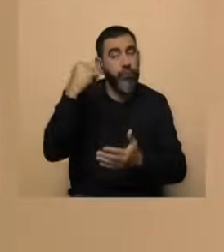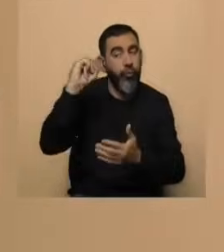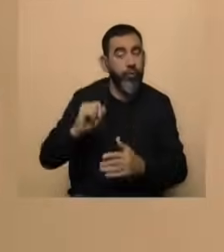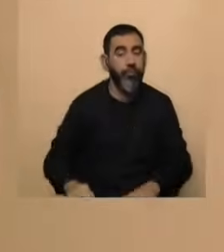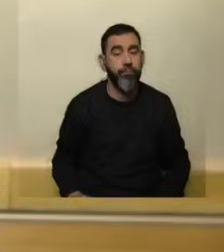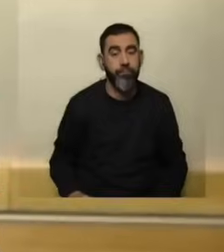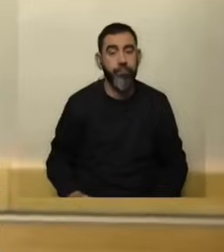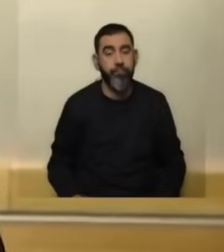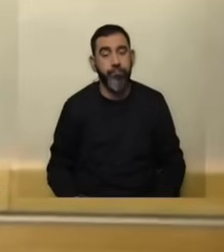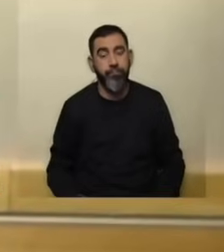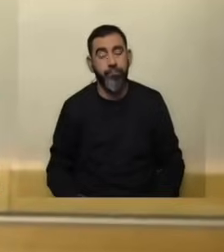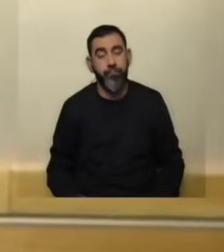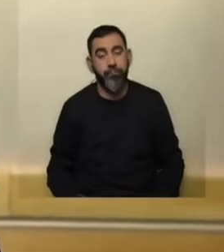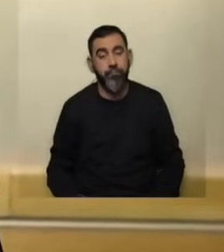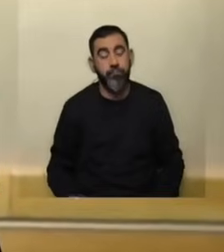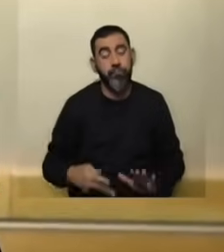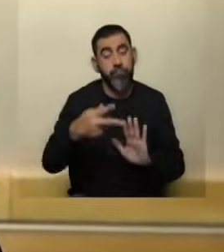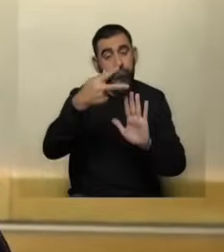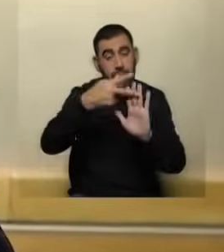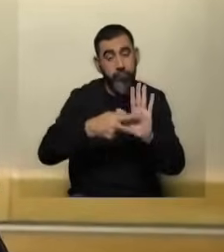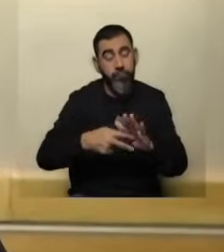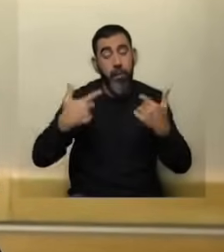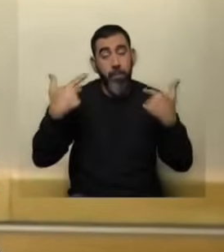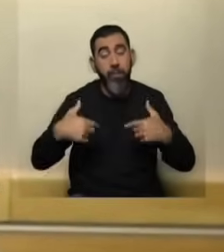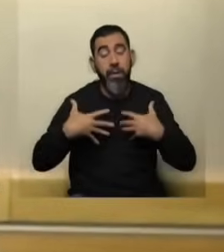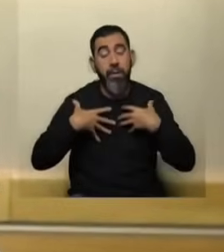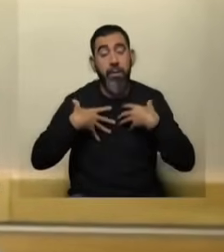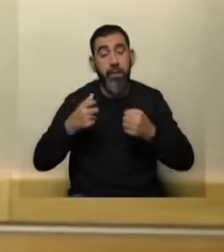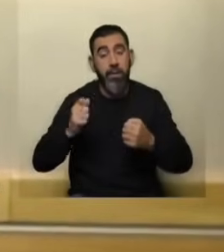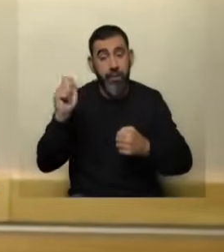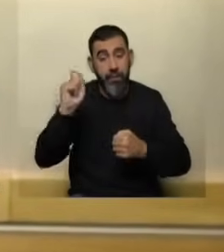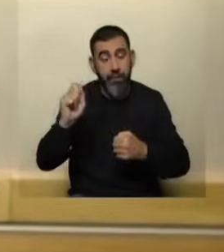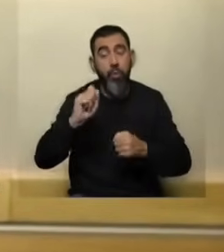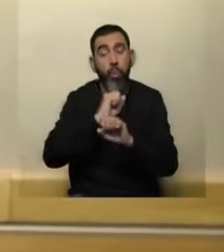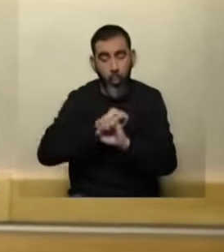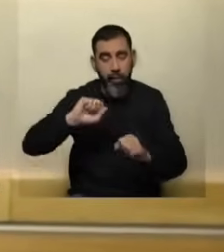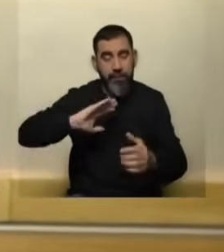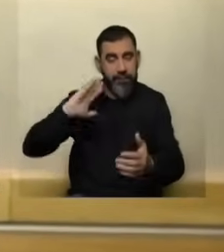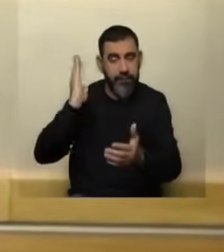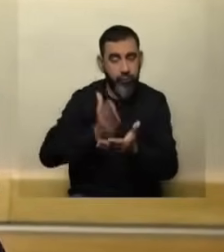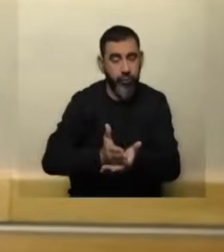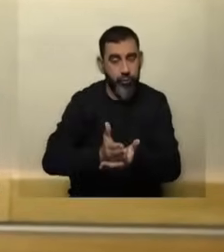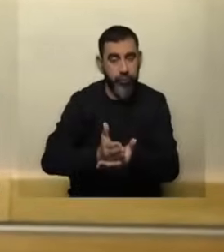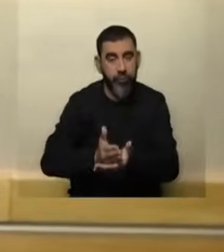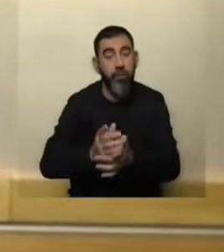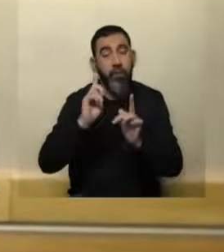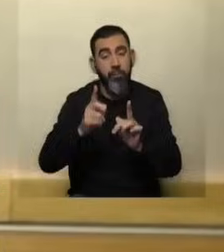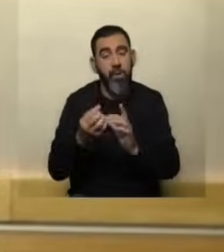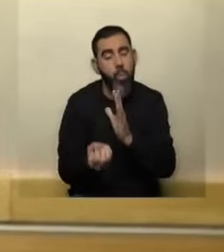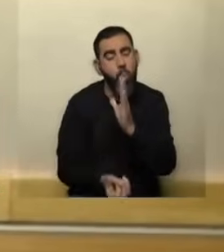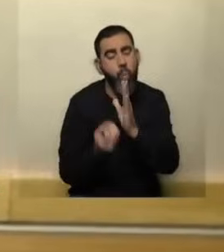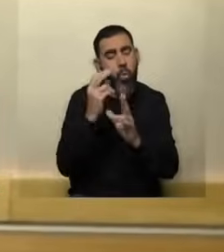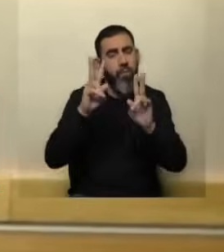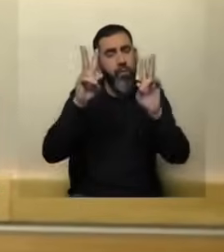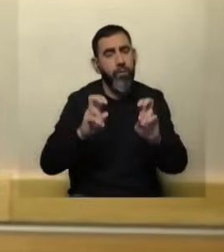incumplimiento le da una normativa para que el Ministerio pueda sancionar y además crea otra figura